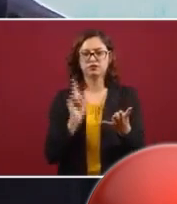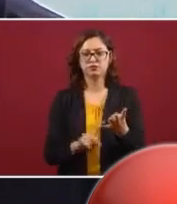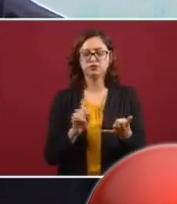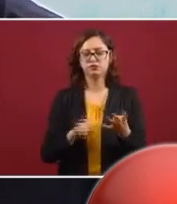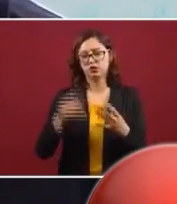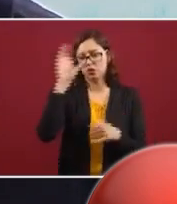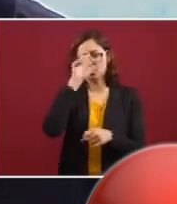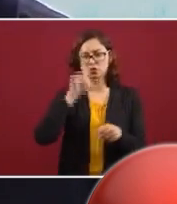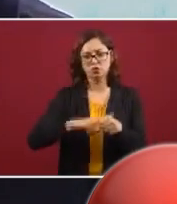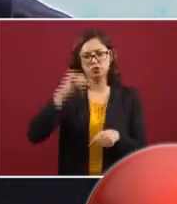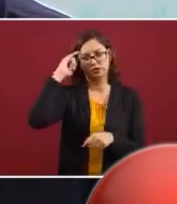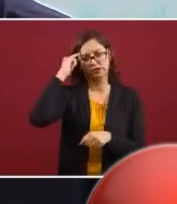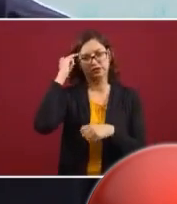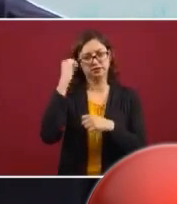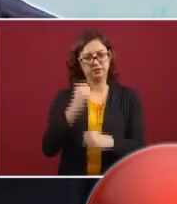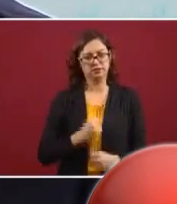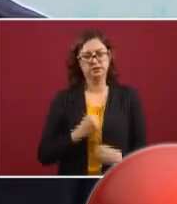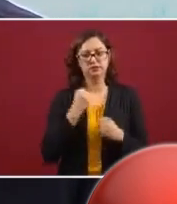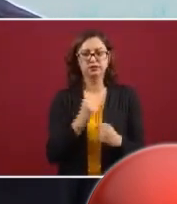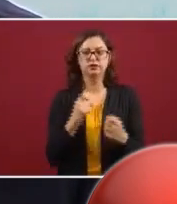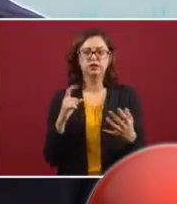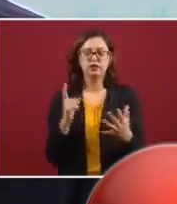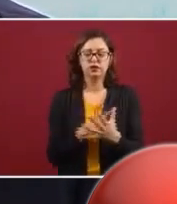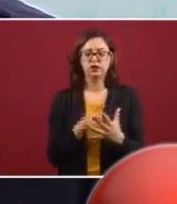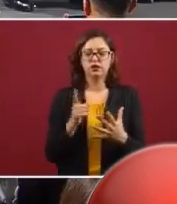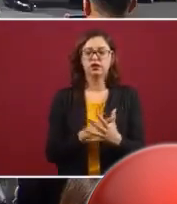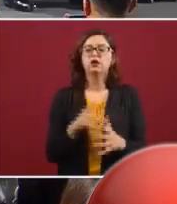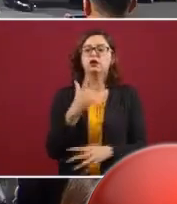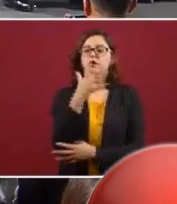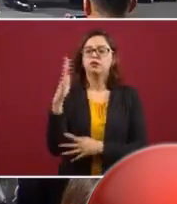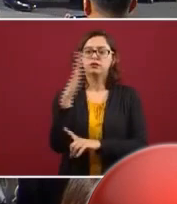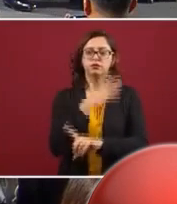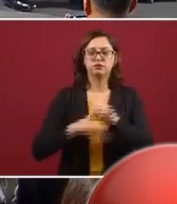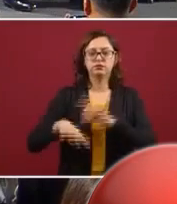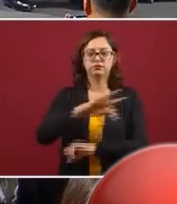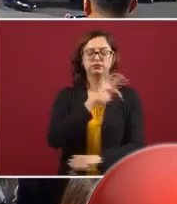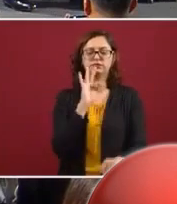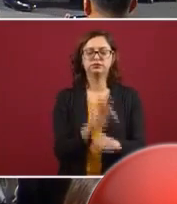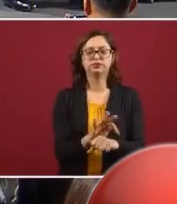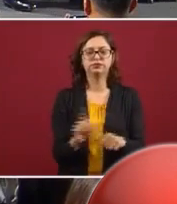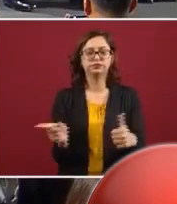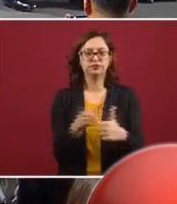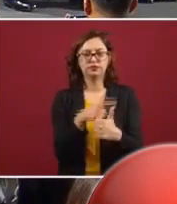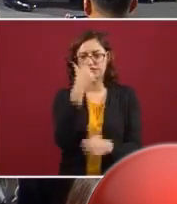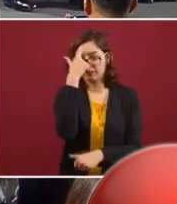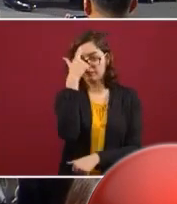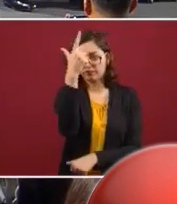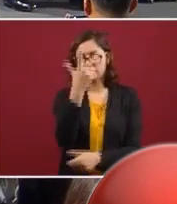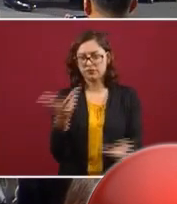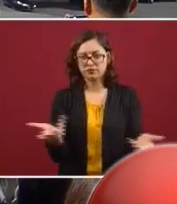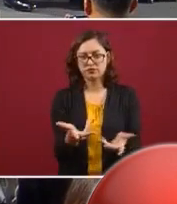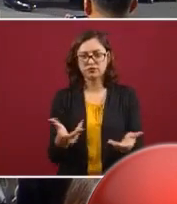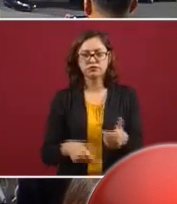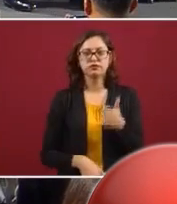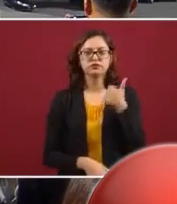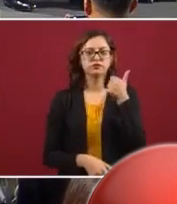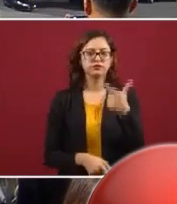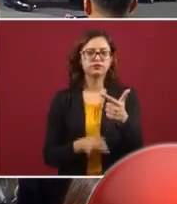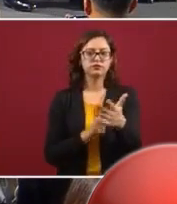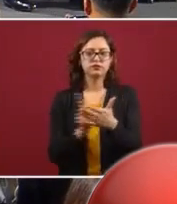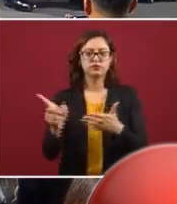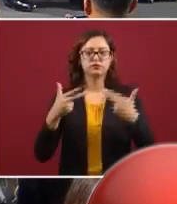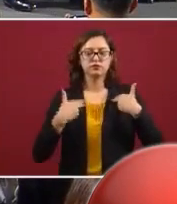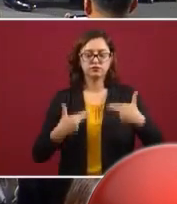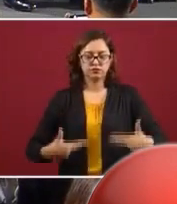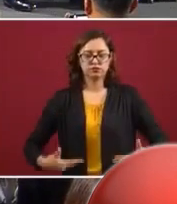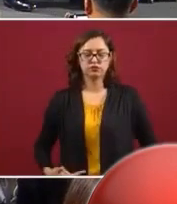a la cultura indígena, la quinta, protección al medio, al ambiente, la sexta, ingenio emprendedor, la séptima, derechos humanos,